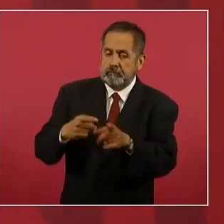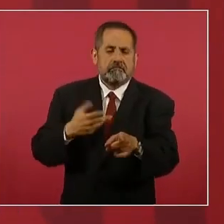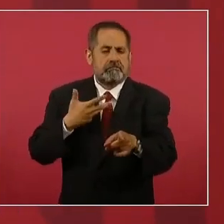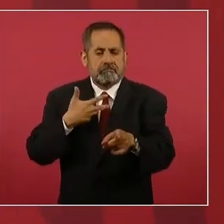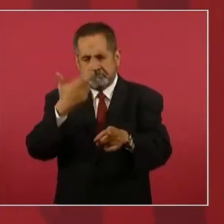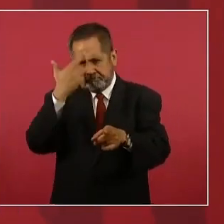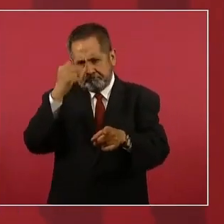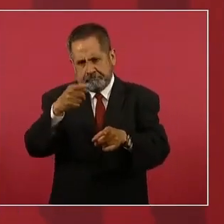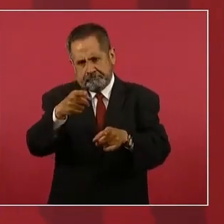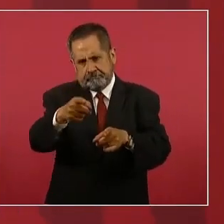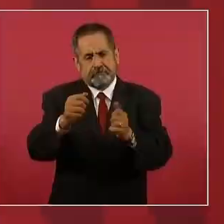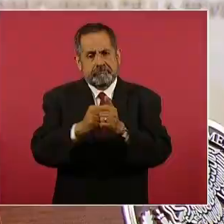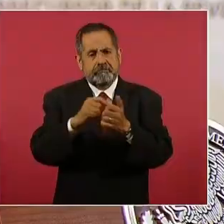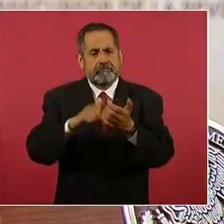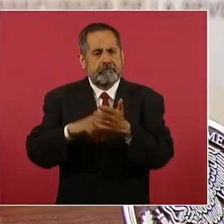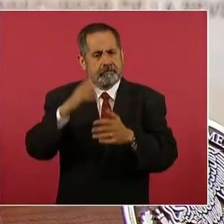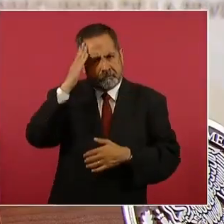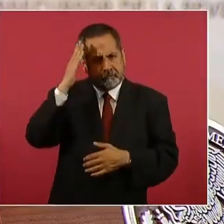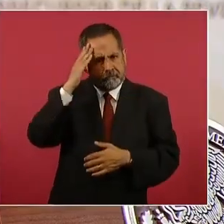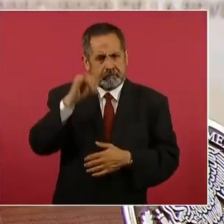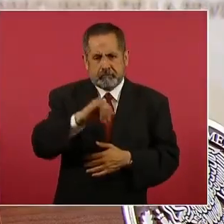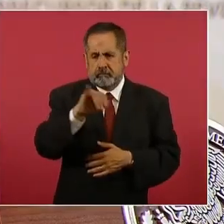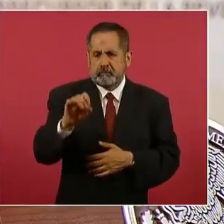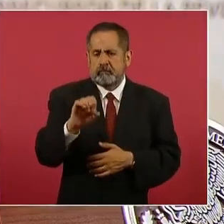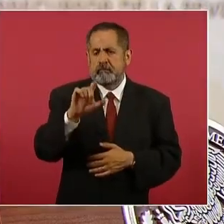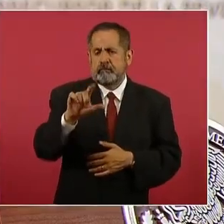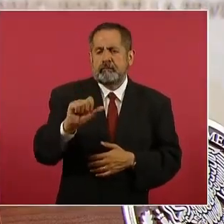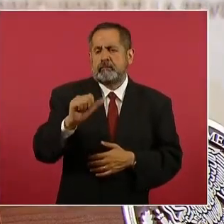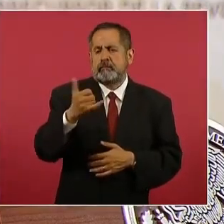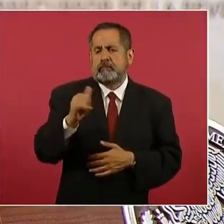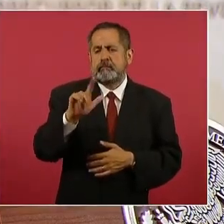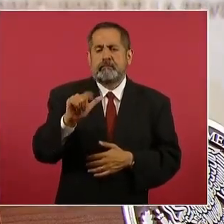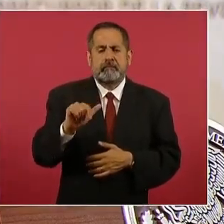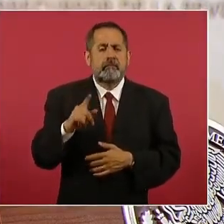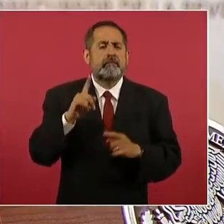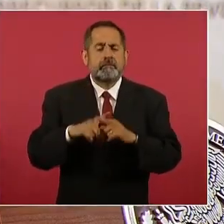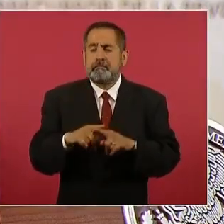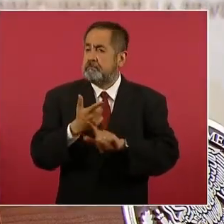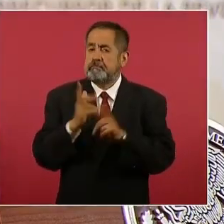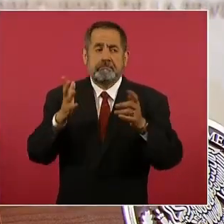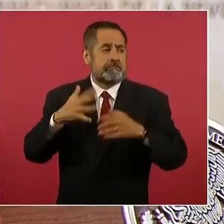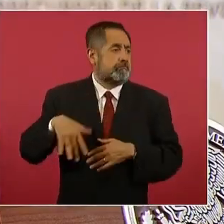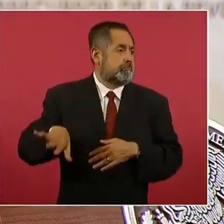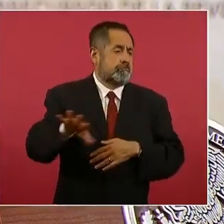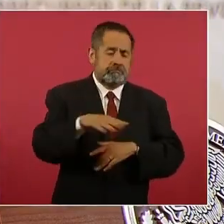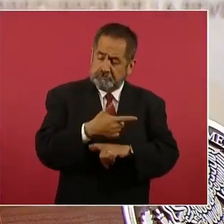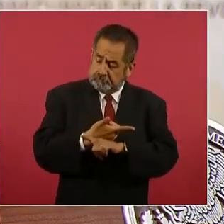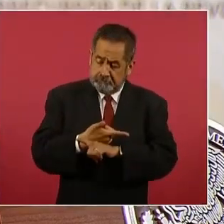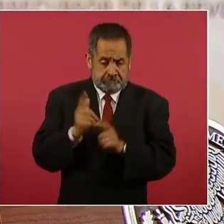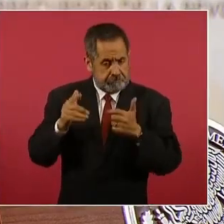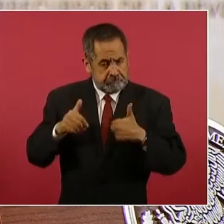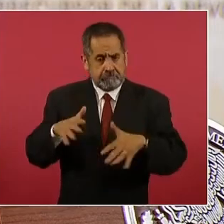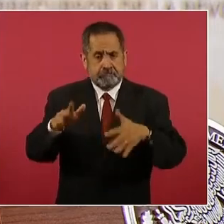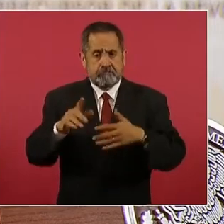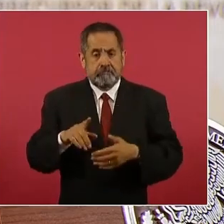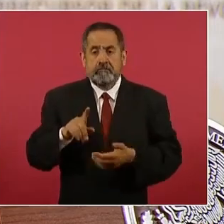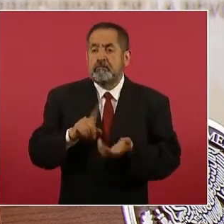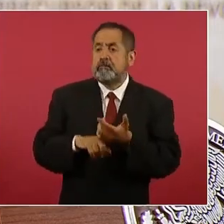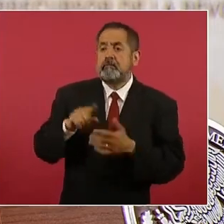dirigente Joel Ayala de que en libertad y que ningún